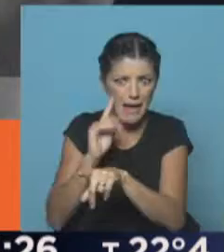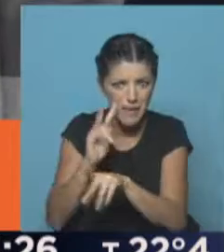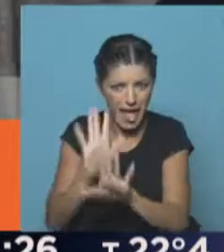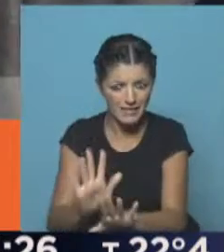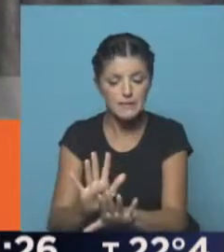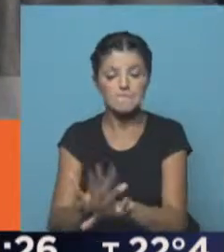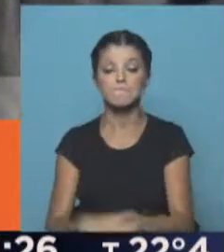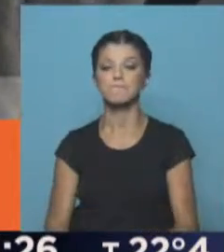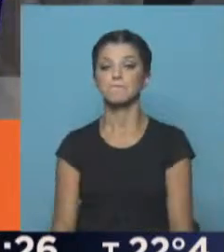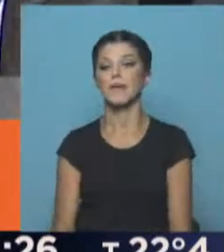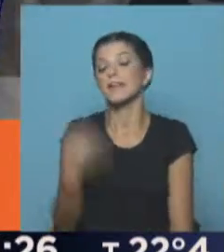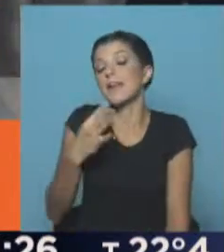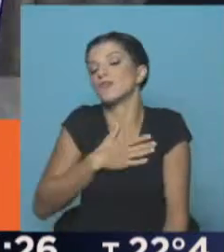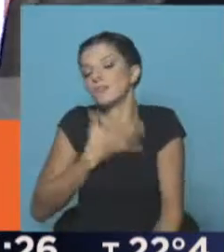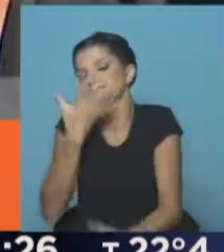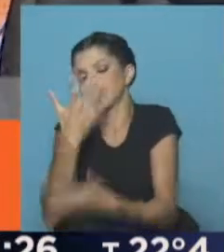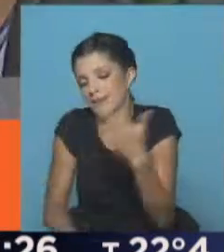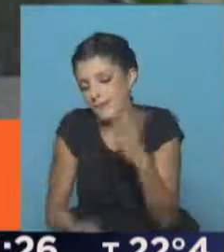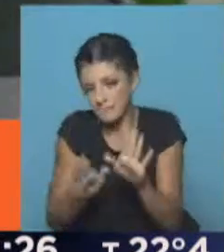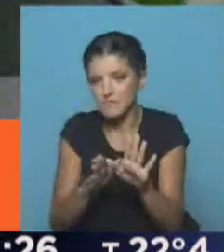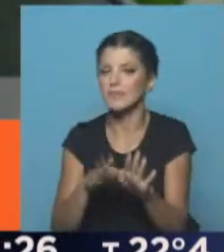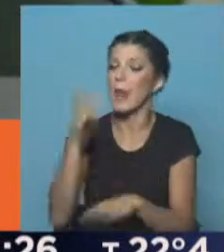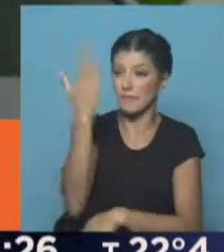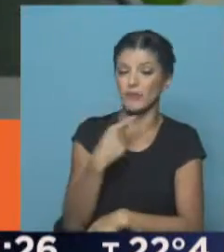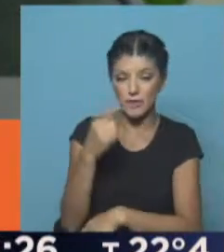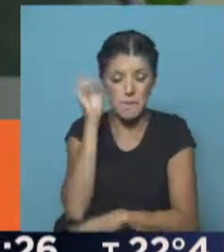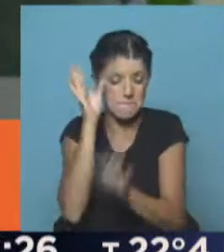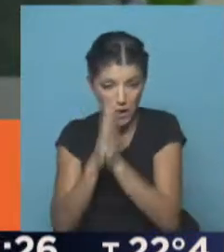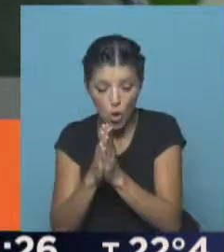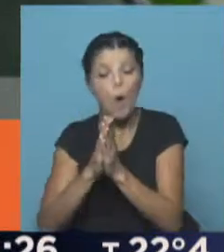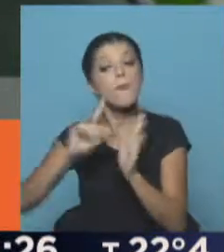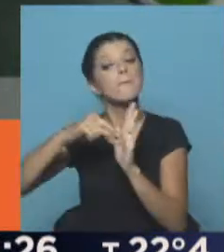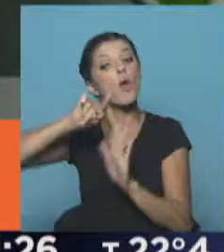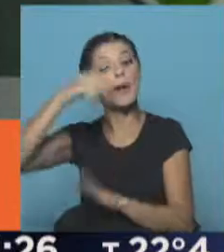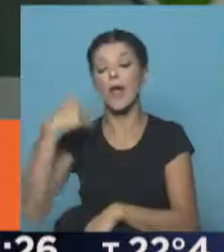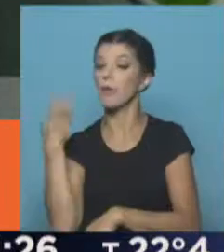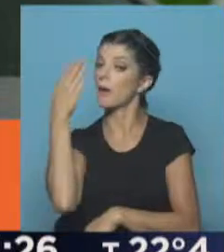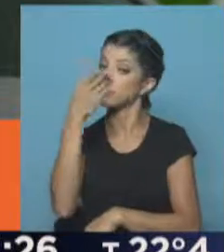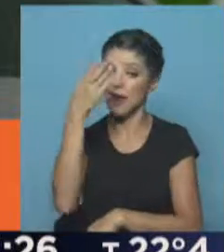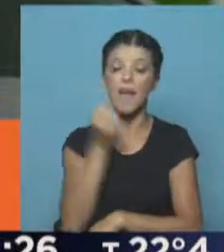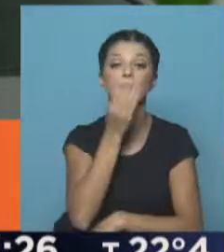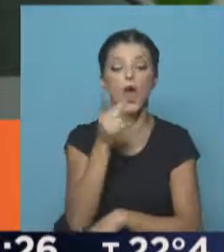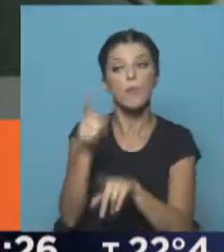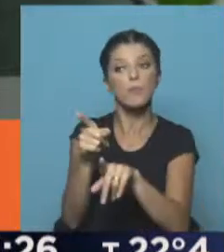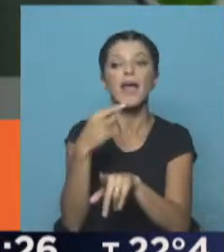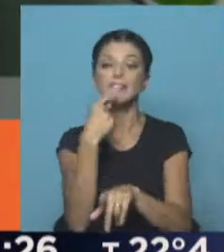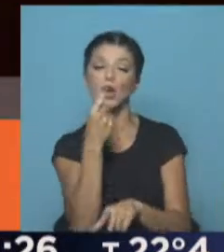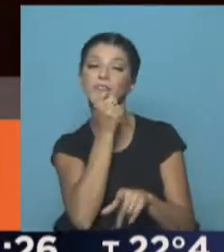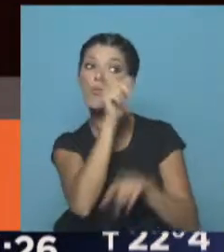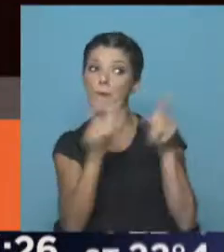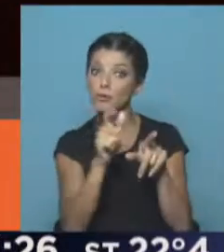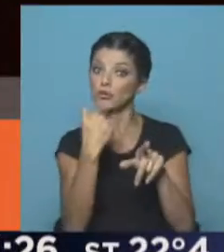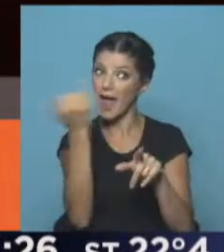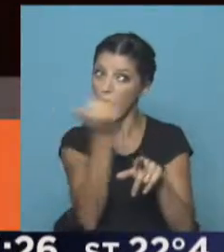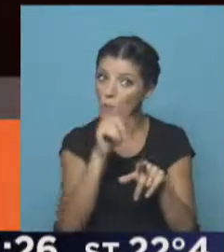y en realidad se me salió la cadena. Pese a que pidió disculpas, fue citado mañana ante la justicia tras amenazar a aquellos que pretendan